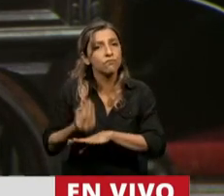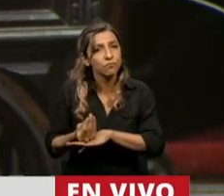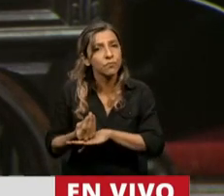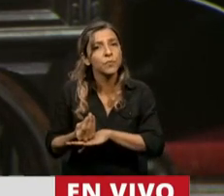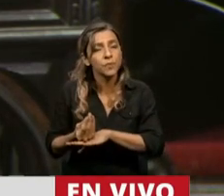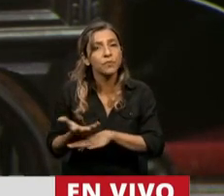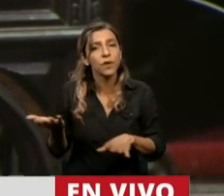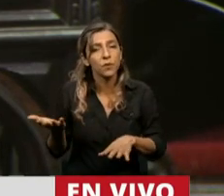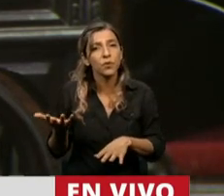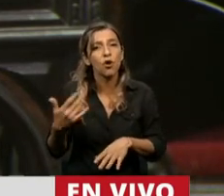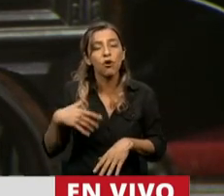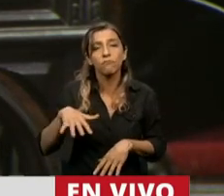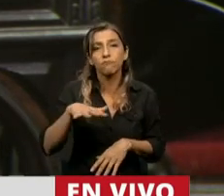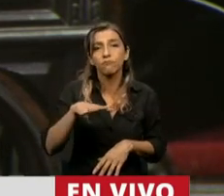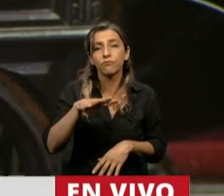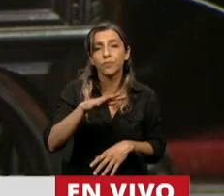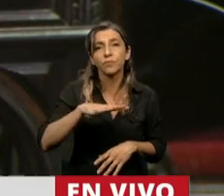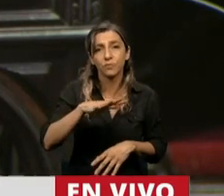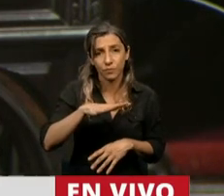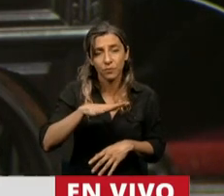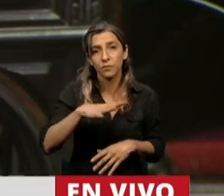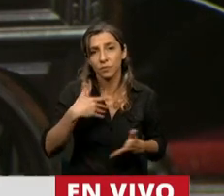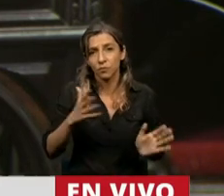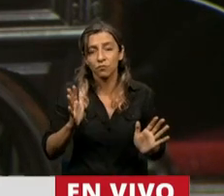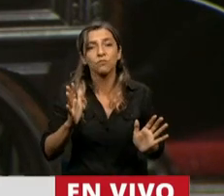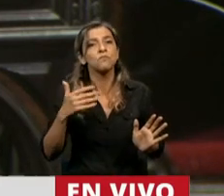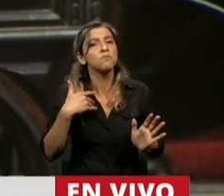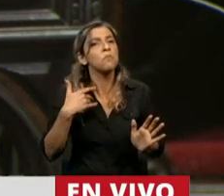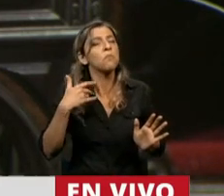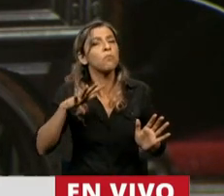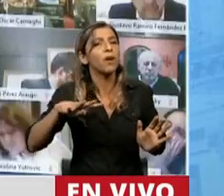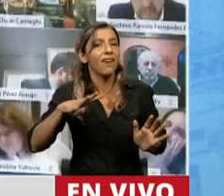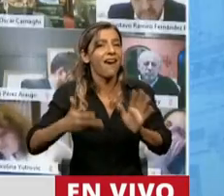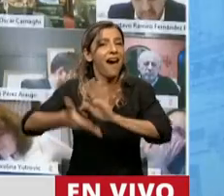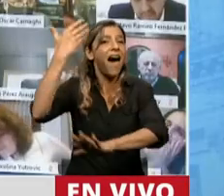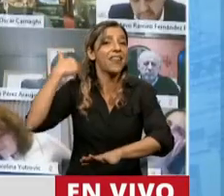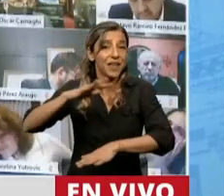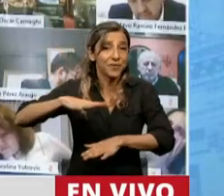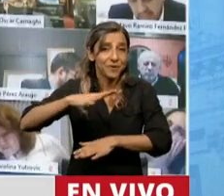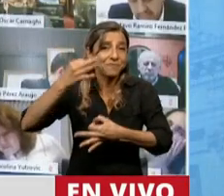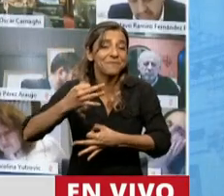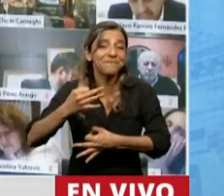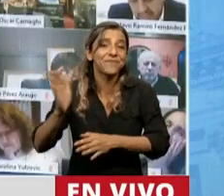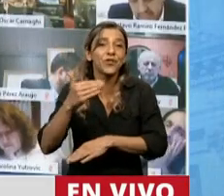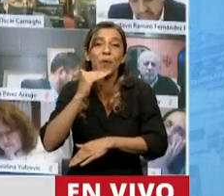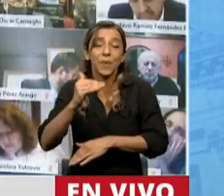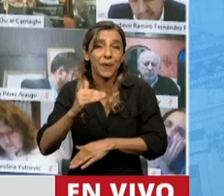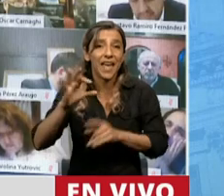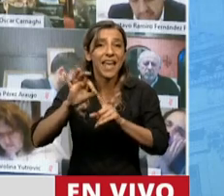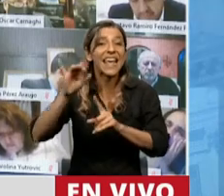en Lomas, si hay alguno de los lomenses debe acordar, le decían La Quema, era un